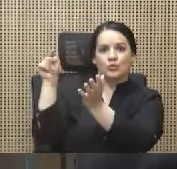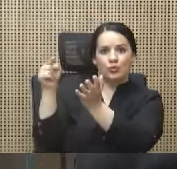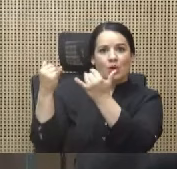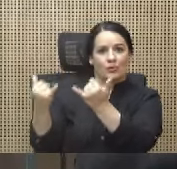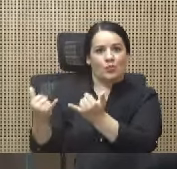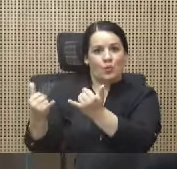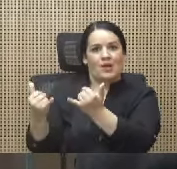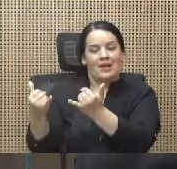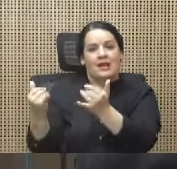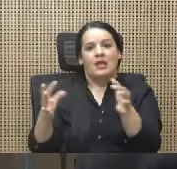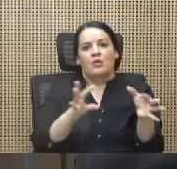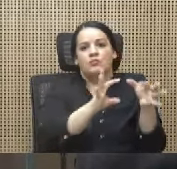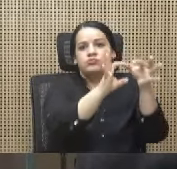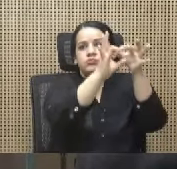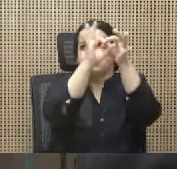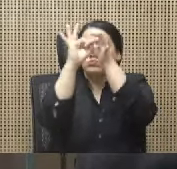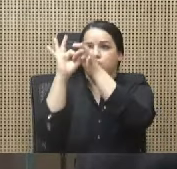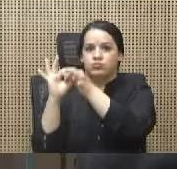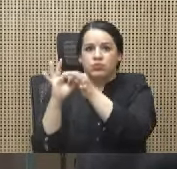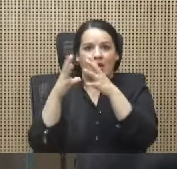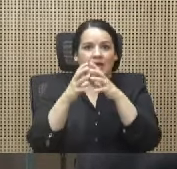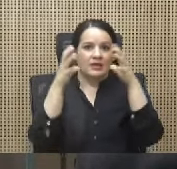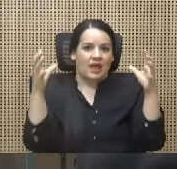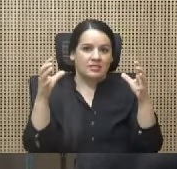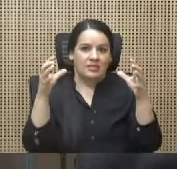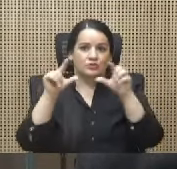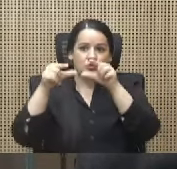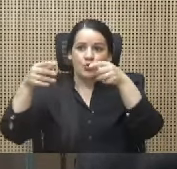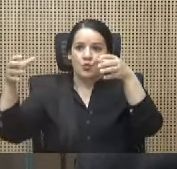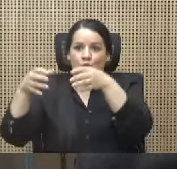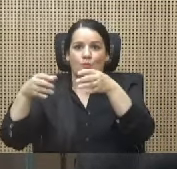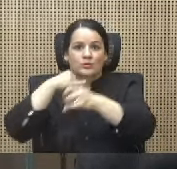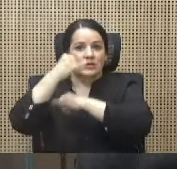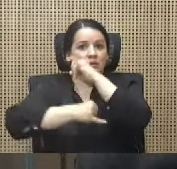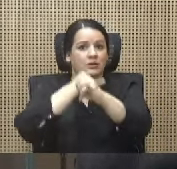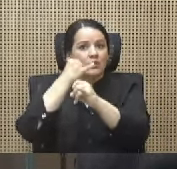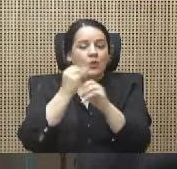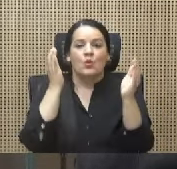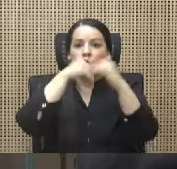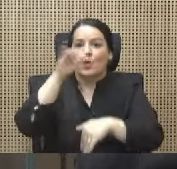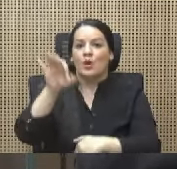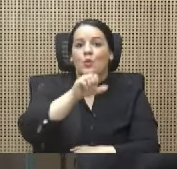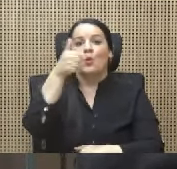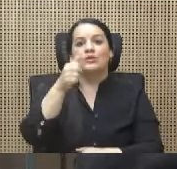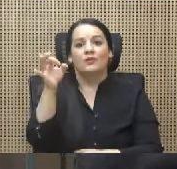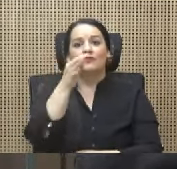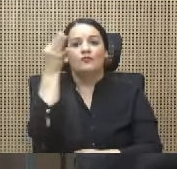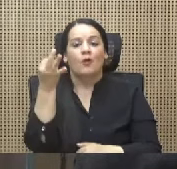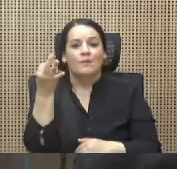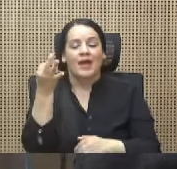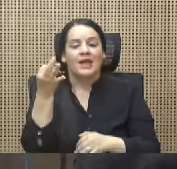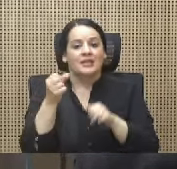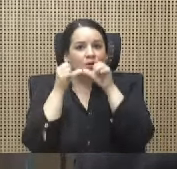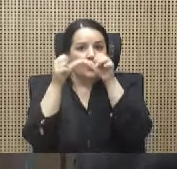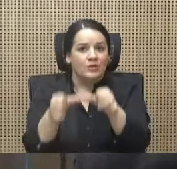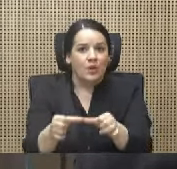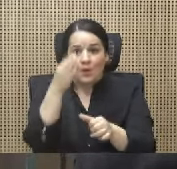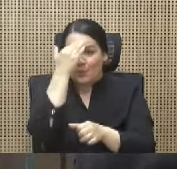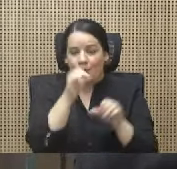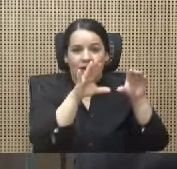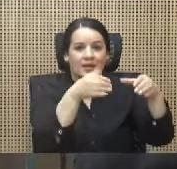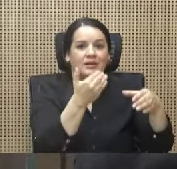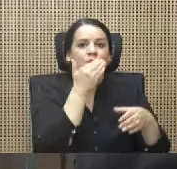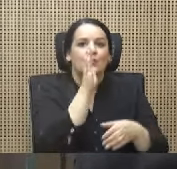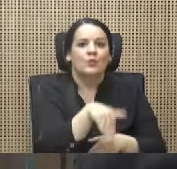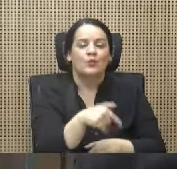a grandes redes transnacionales. No hay otra manera de que sobrevivan. ¿Por qué? Porque hasta en el crimen organizado, voy